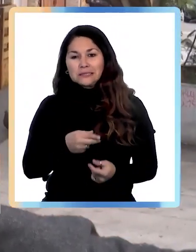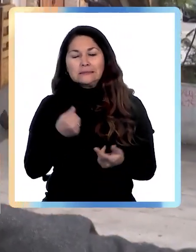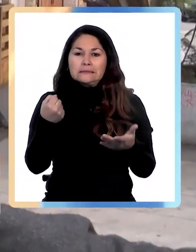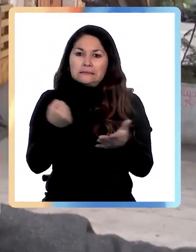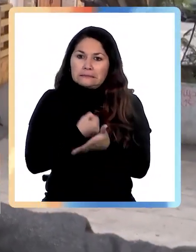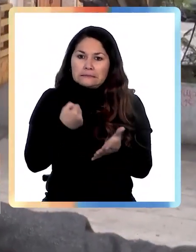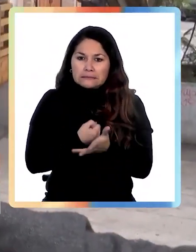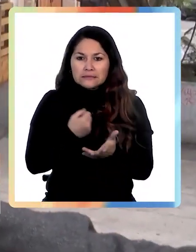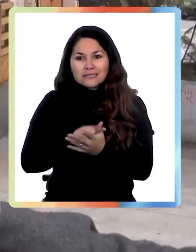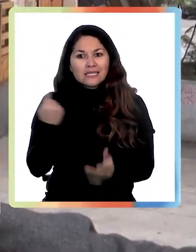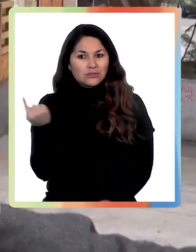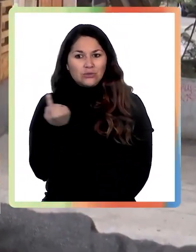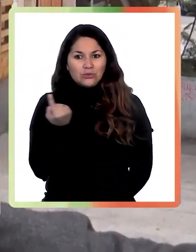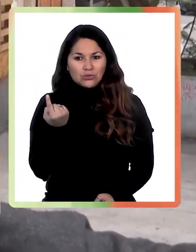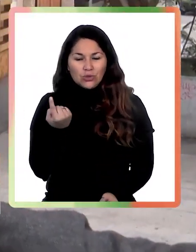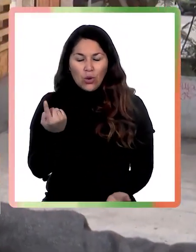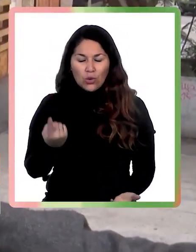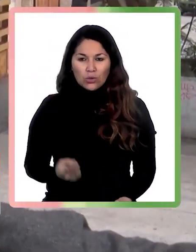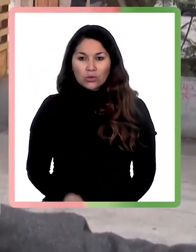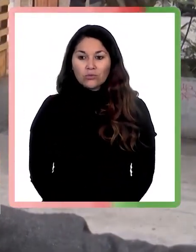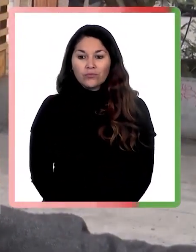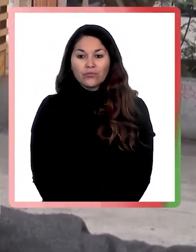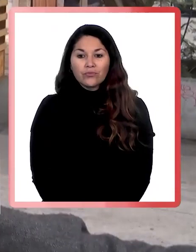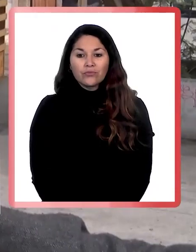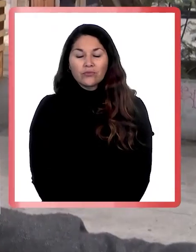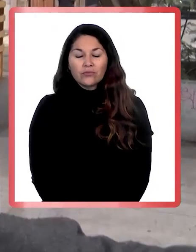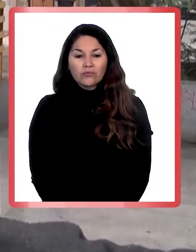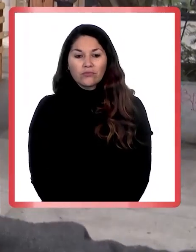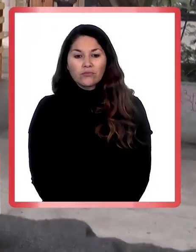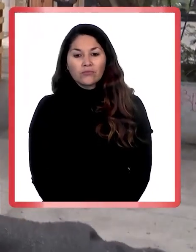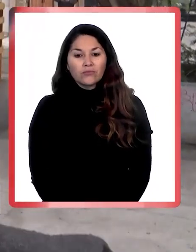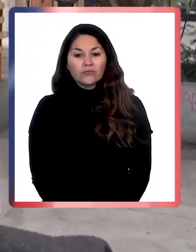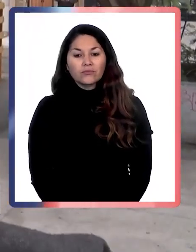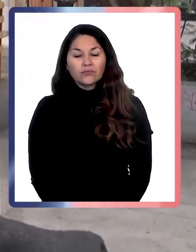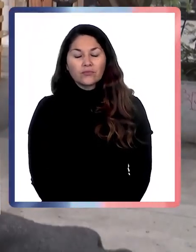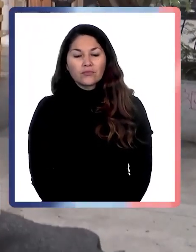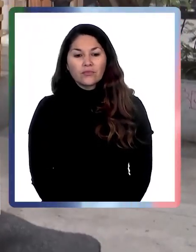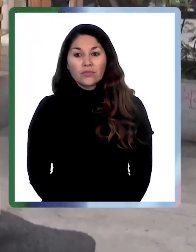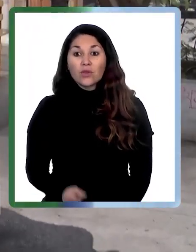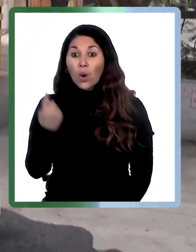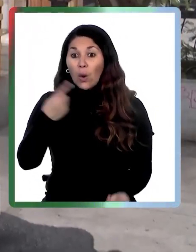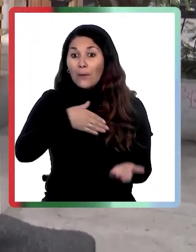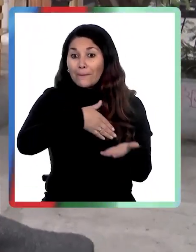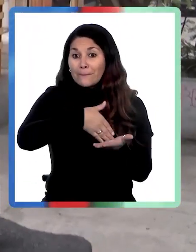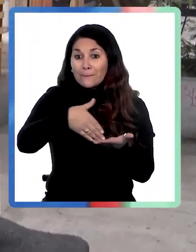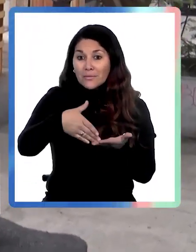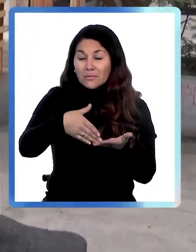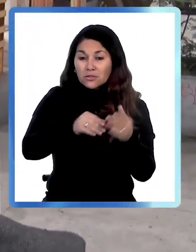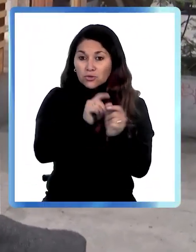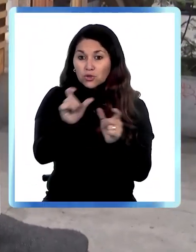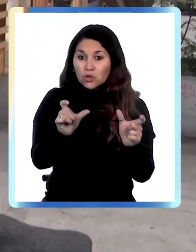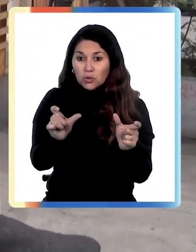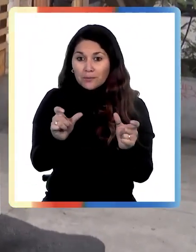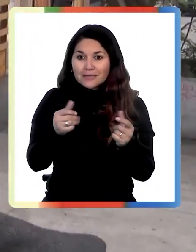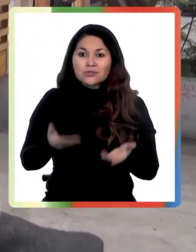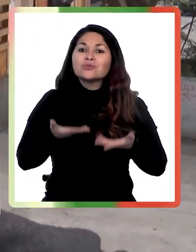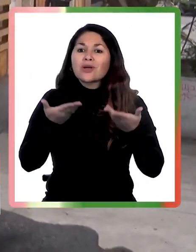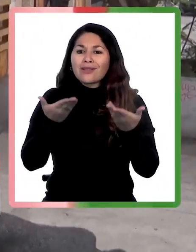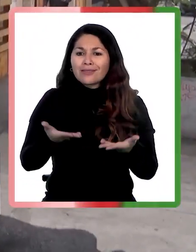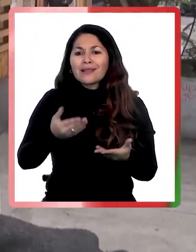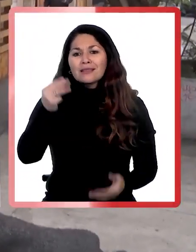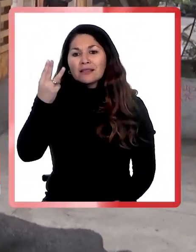nosotros hemos estado haciendo todo esto de manera particular todo particular y y bueno la campaña que estamos haciendo es que un millón de personas pueda donar